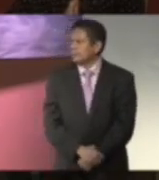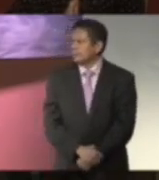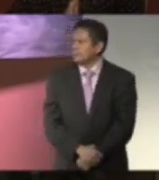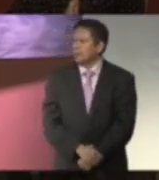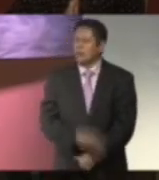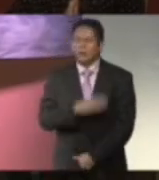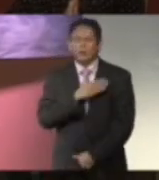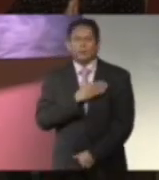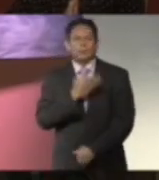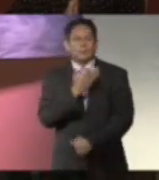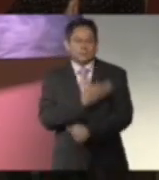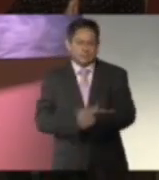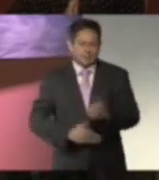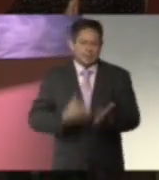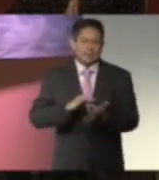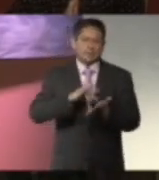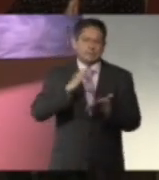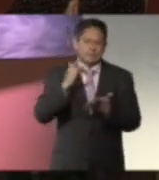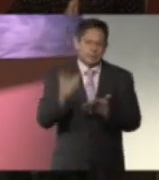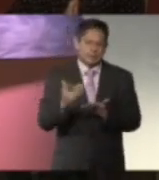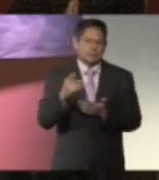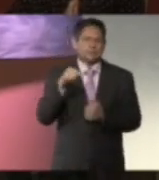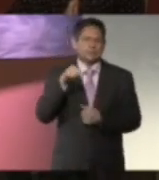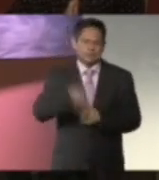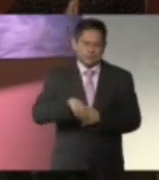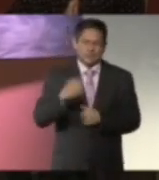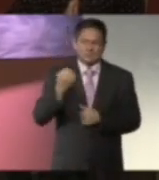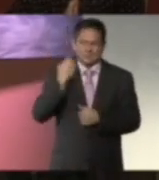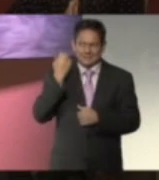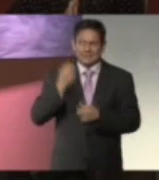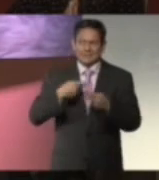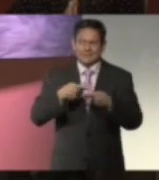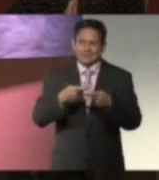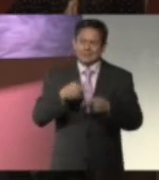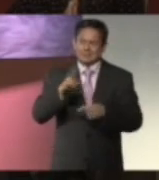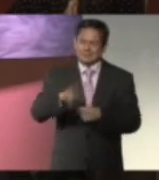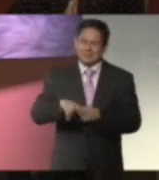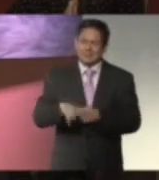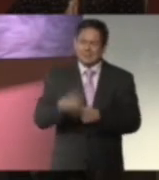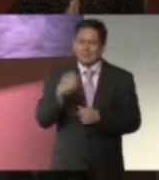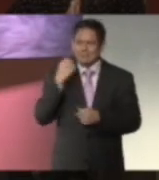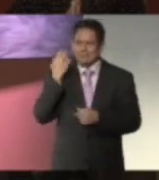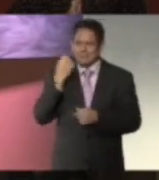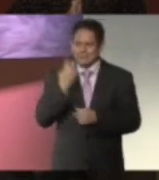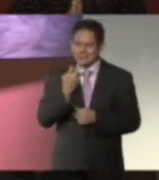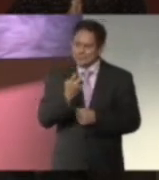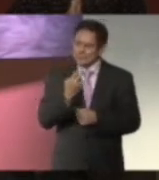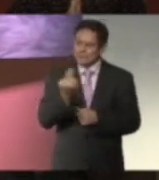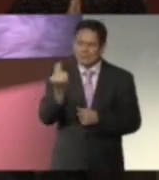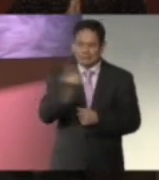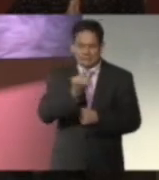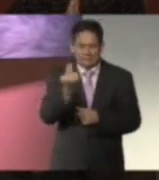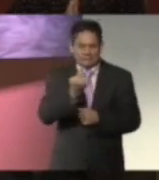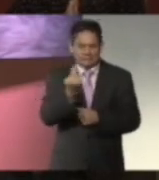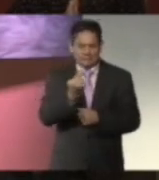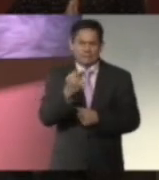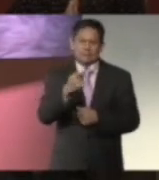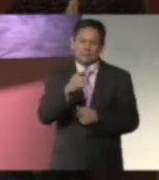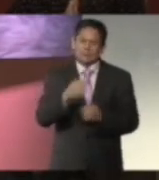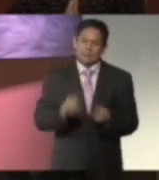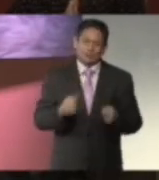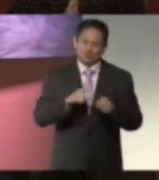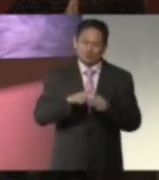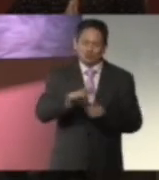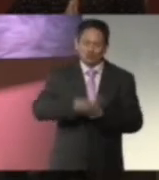Buenas tardes, muchísimas gracias por este evento. Efectivamente, hace mucha falta este tipo de eventos en todos los sectores de la sociedad.